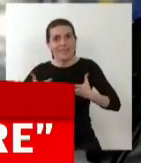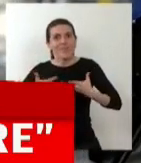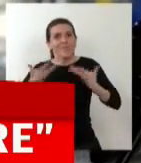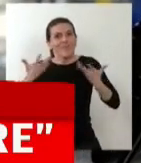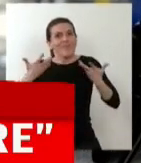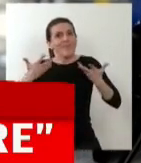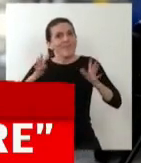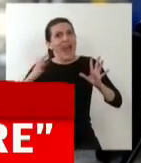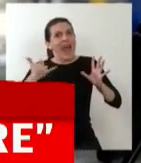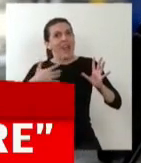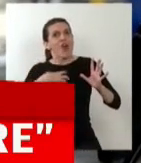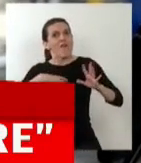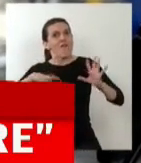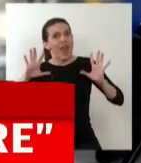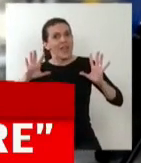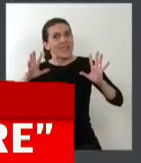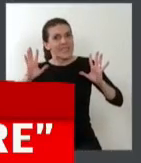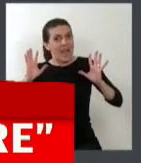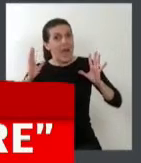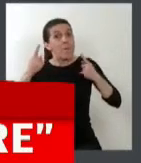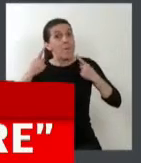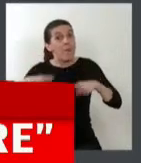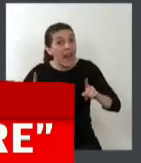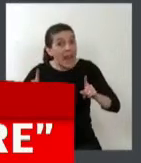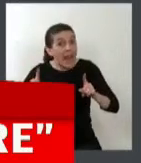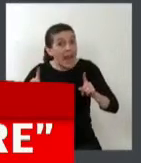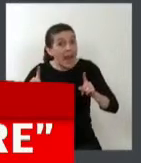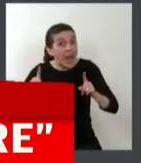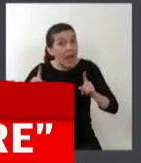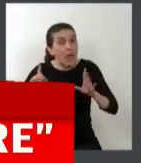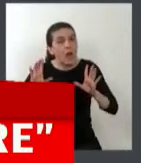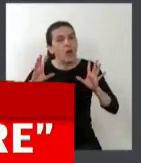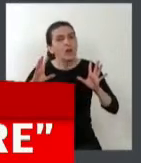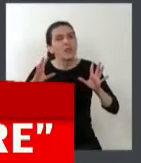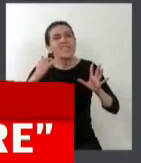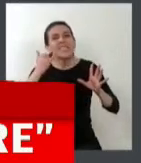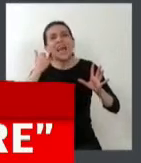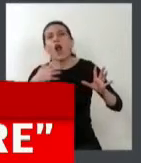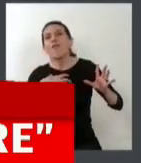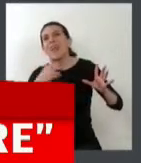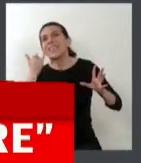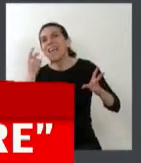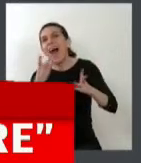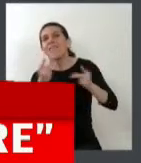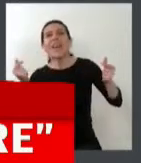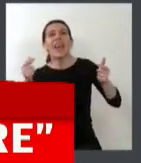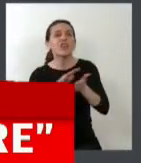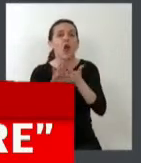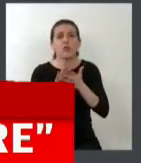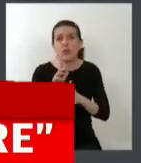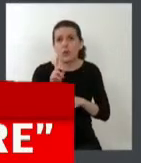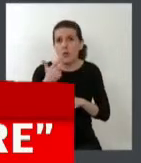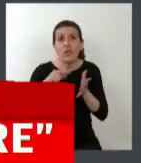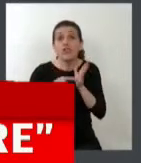ni confianza. Estamos muy lejos de haber resuelto el problema en el